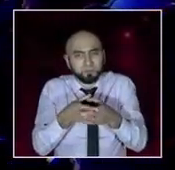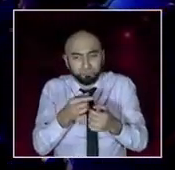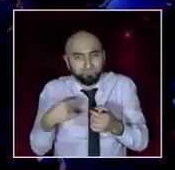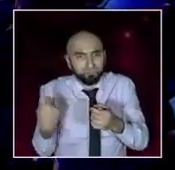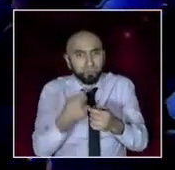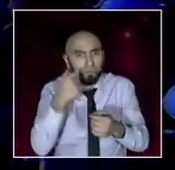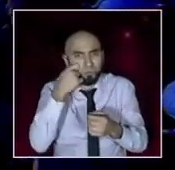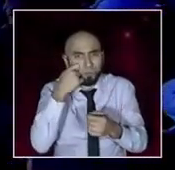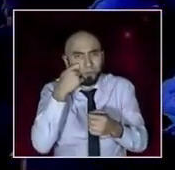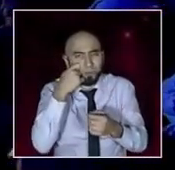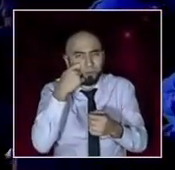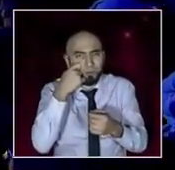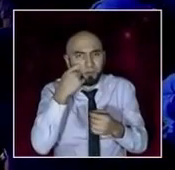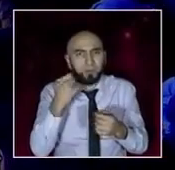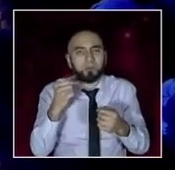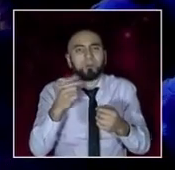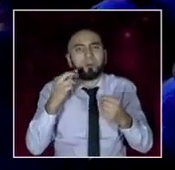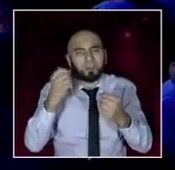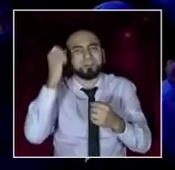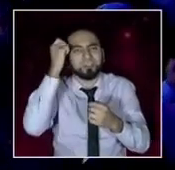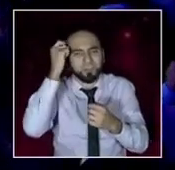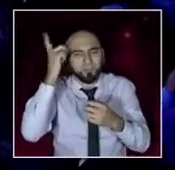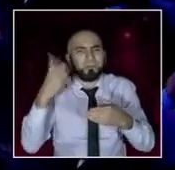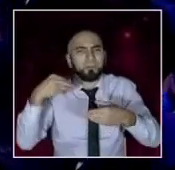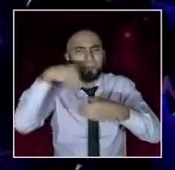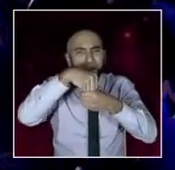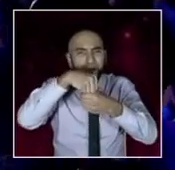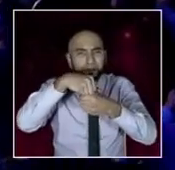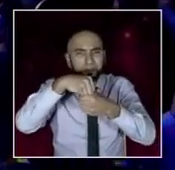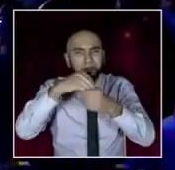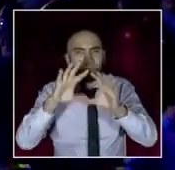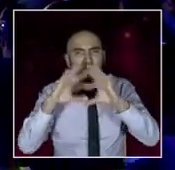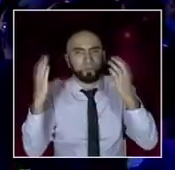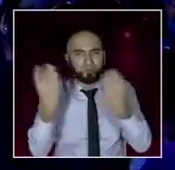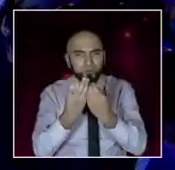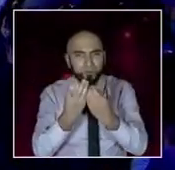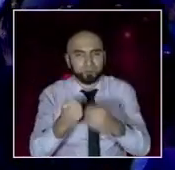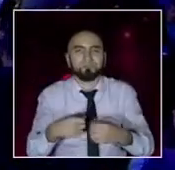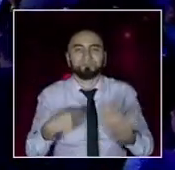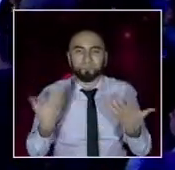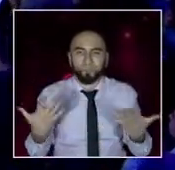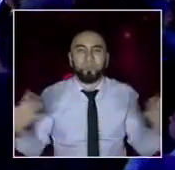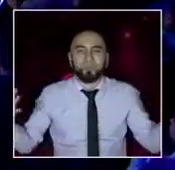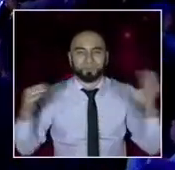que somos parte y somos continua con el mundo alrededor de nosotros. Muchas gracias.